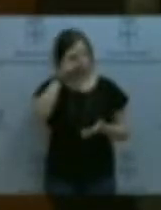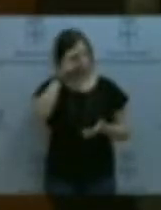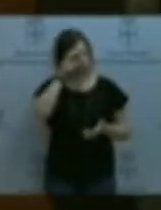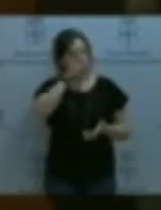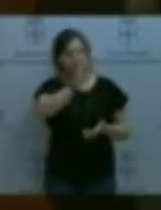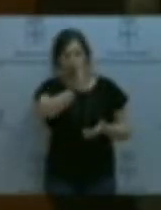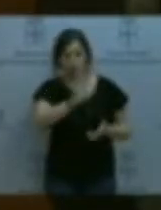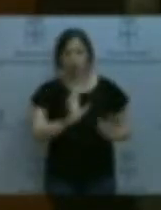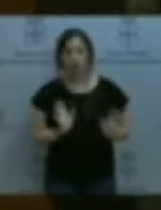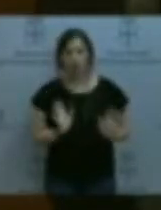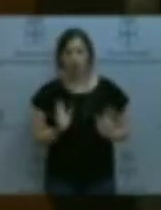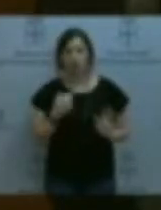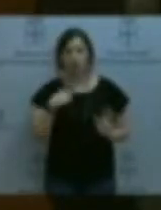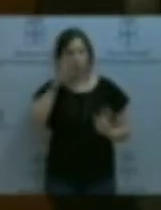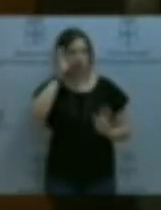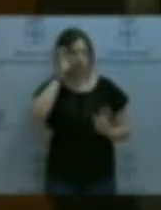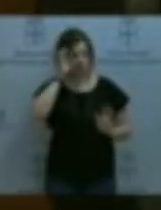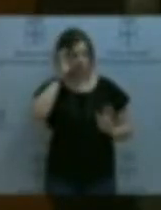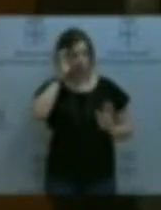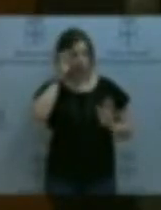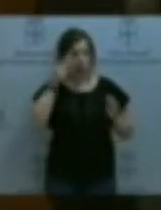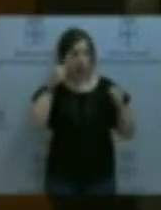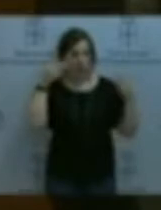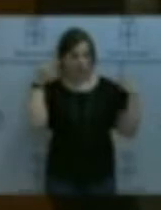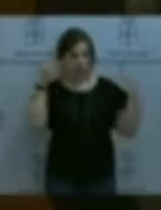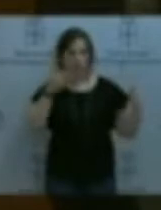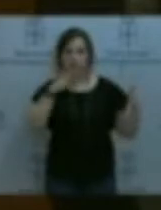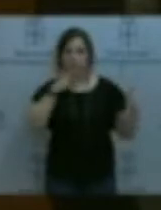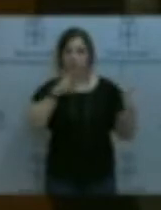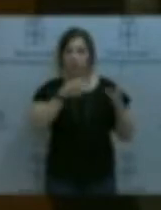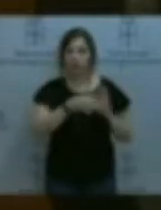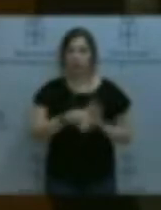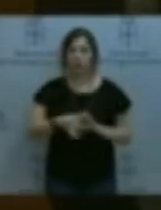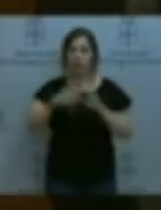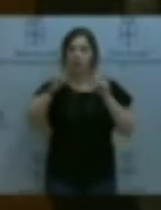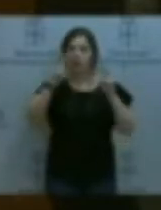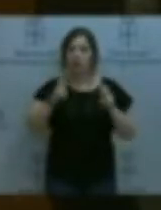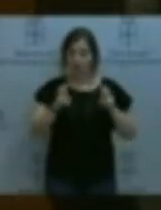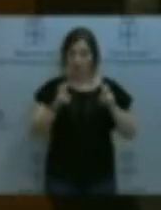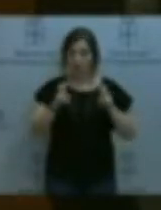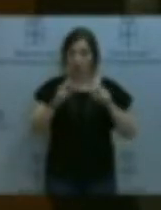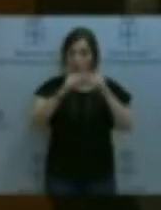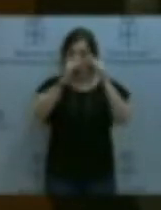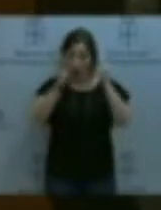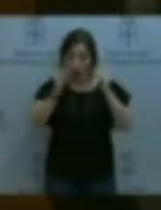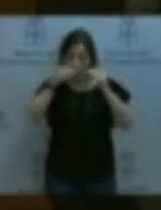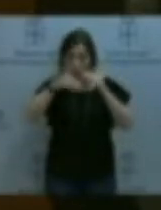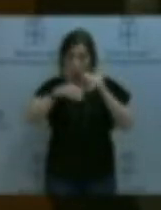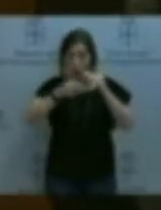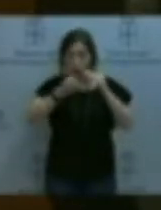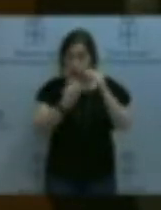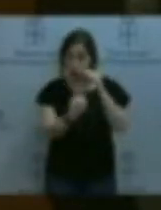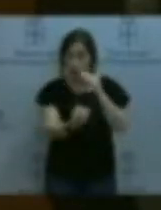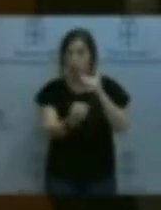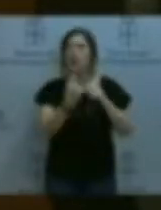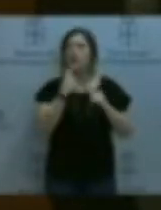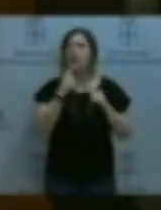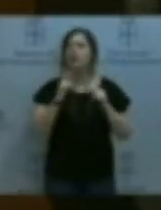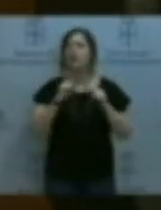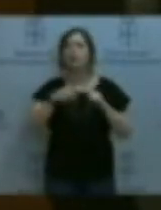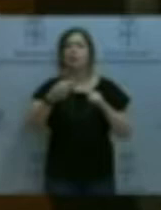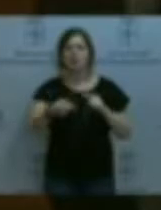usted respecto al soterramiento dijo que habría una reunión el próximo mes que habría que modificar el convenio y que se licitaría en